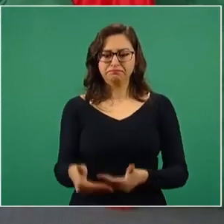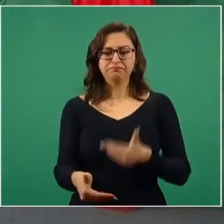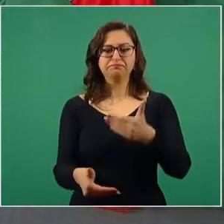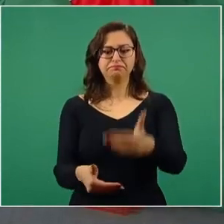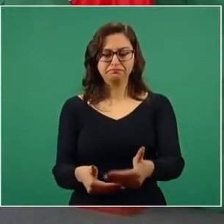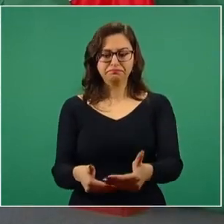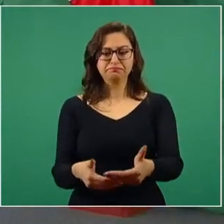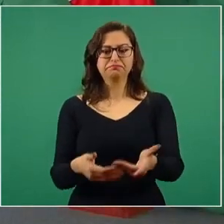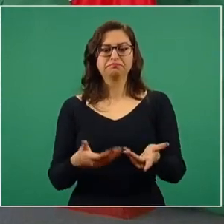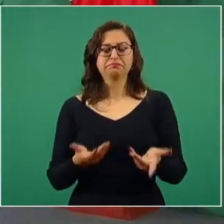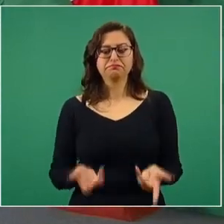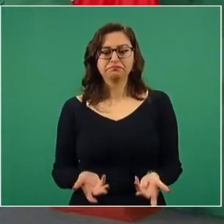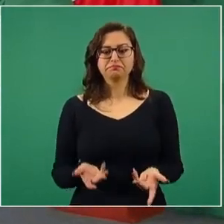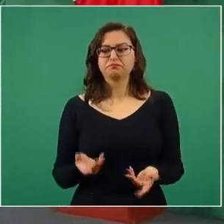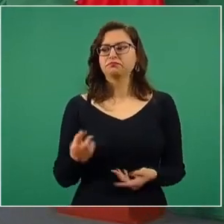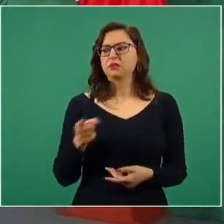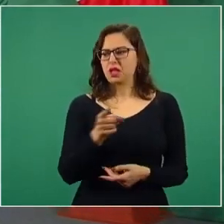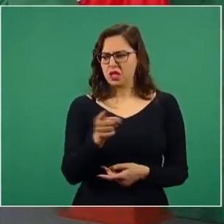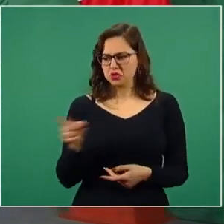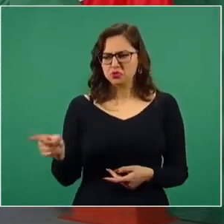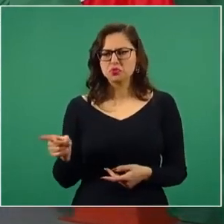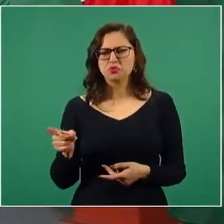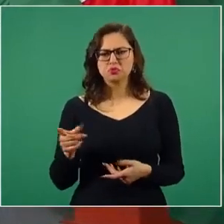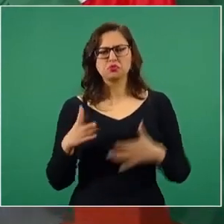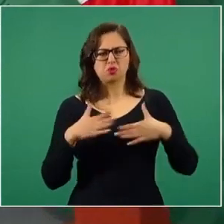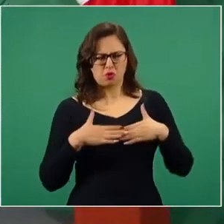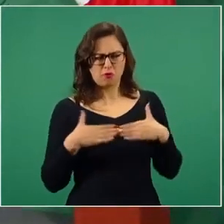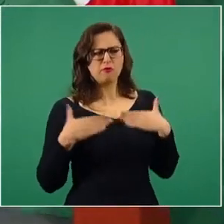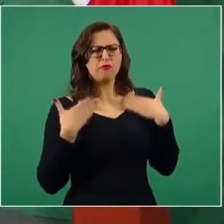ellos nos tienen confianza.